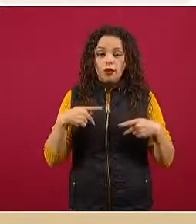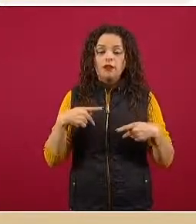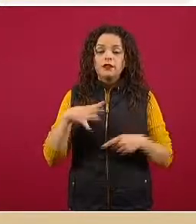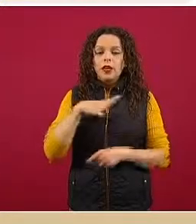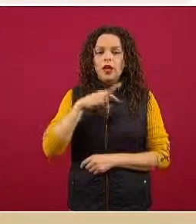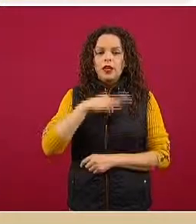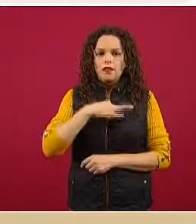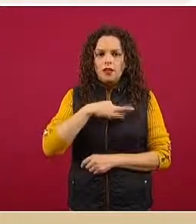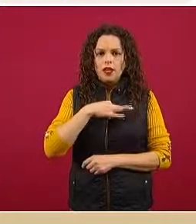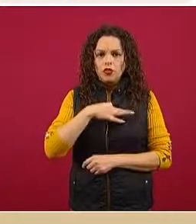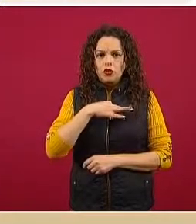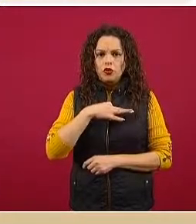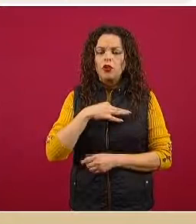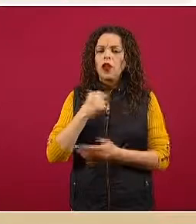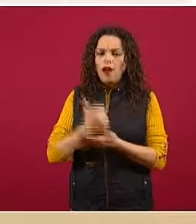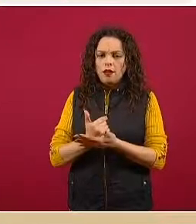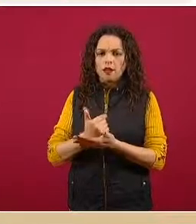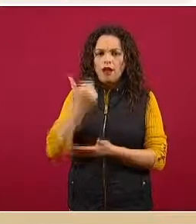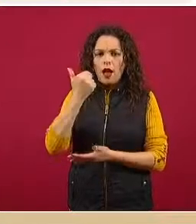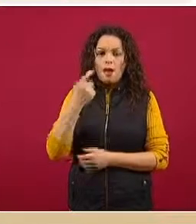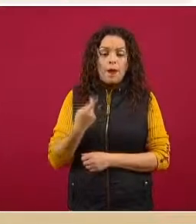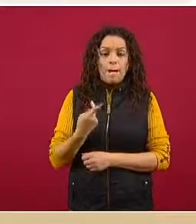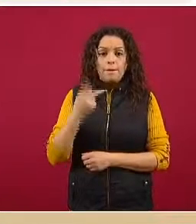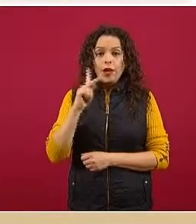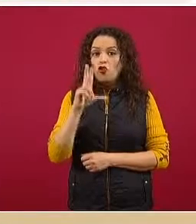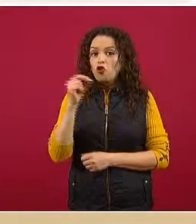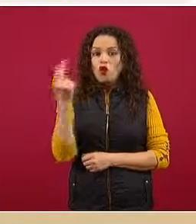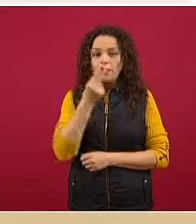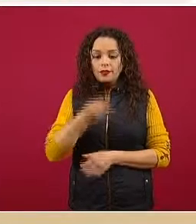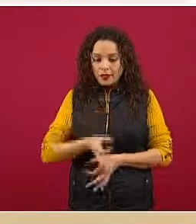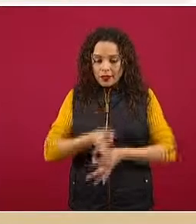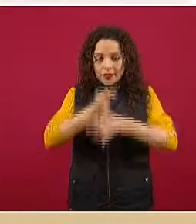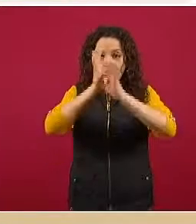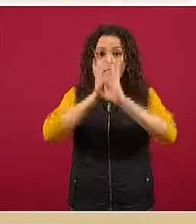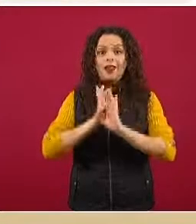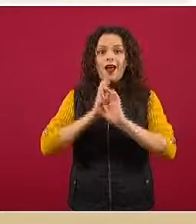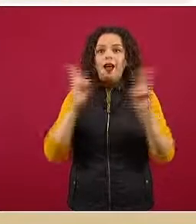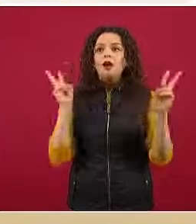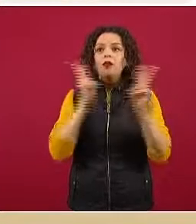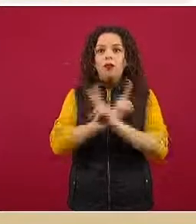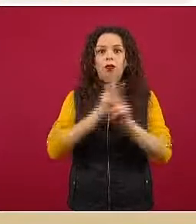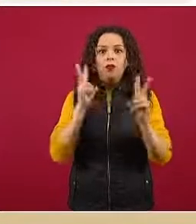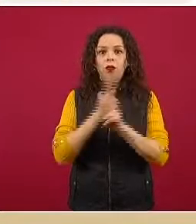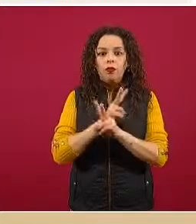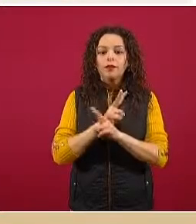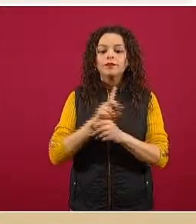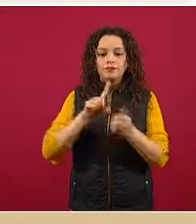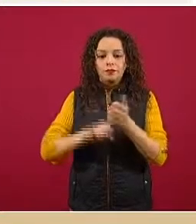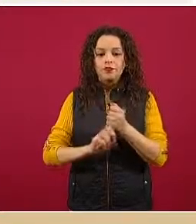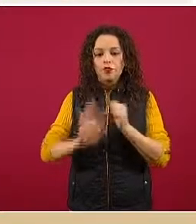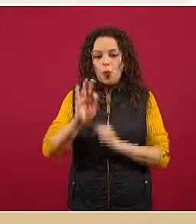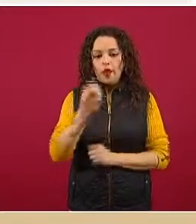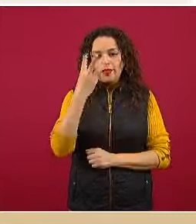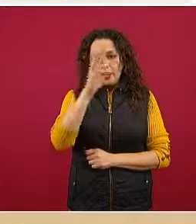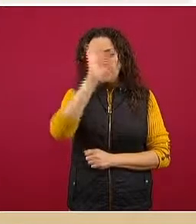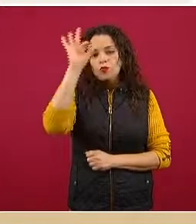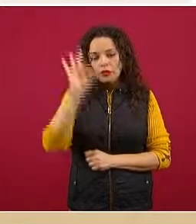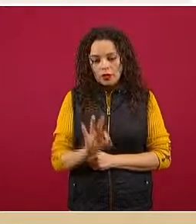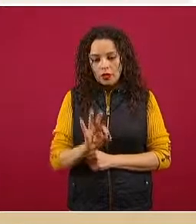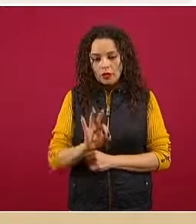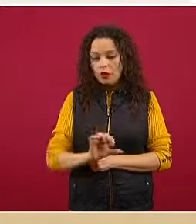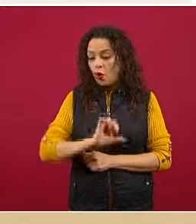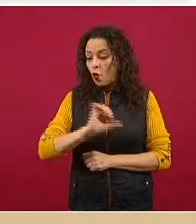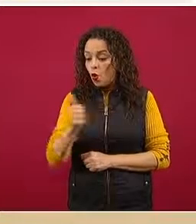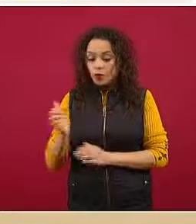infección respiratoria aguda grave, pero que no requieren de un respirador mecánico, del 43%, y una ocupación